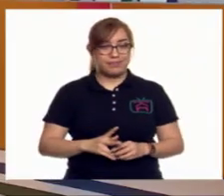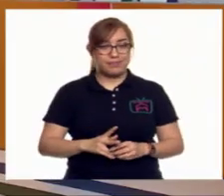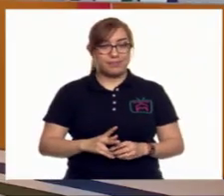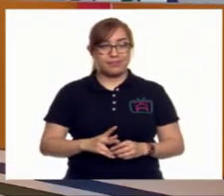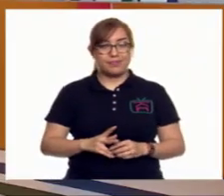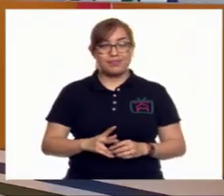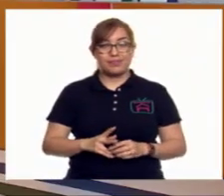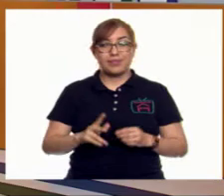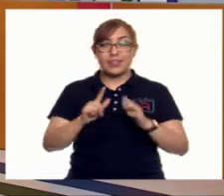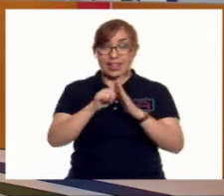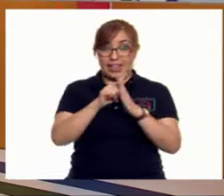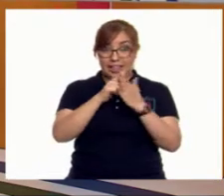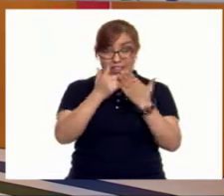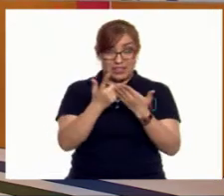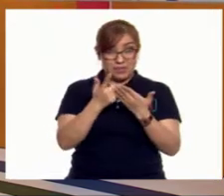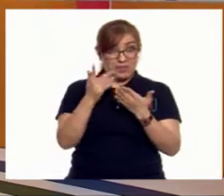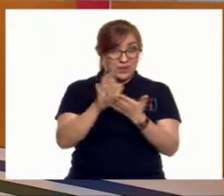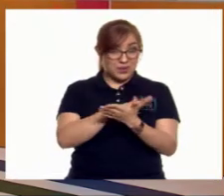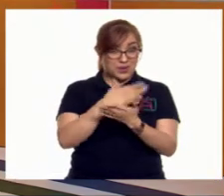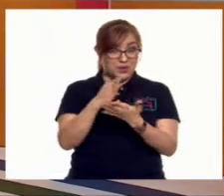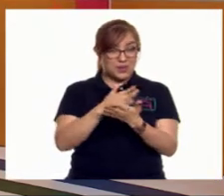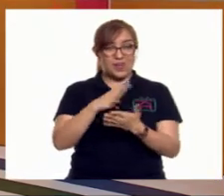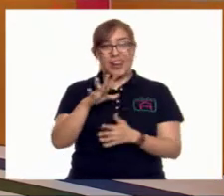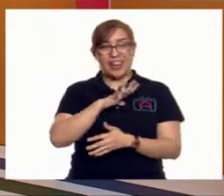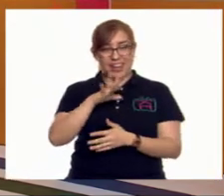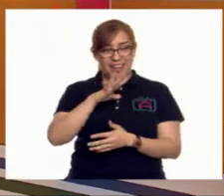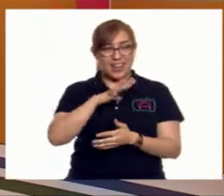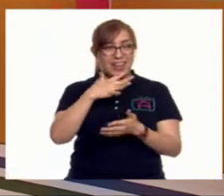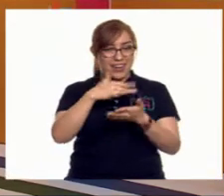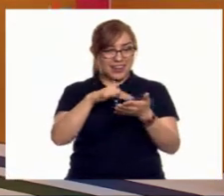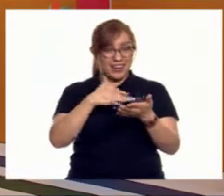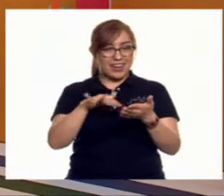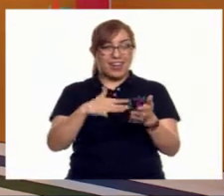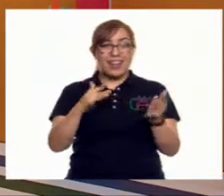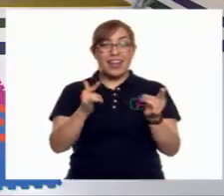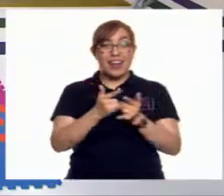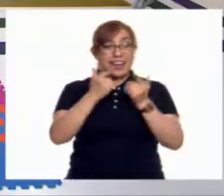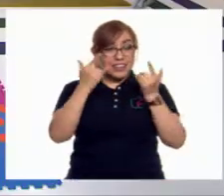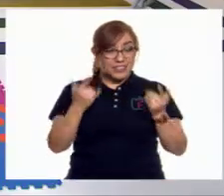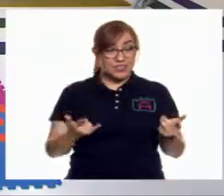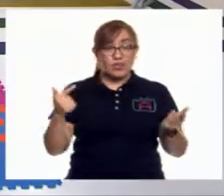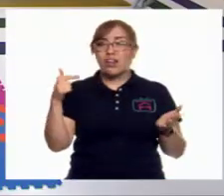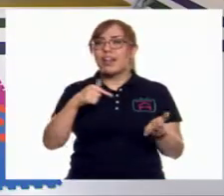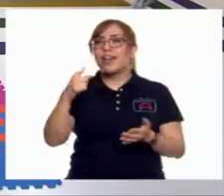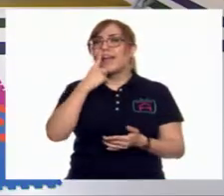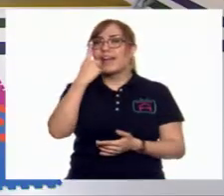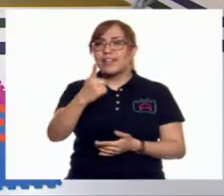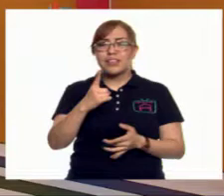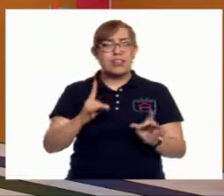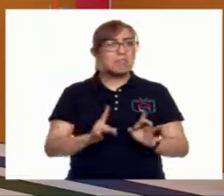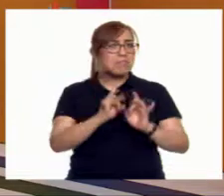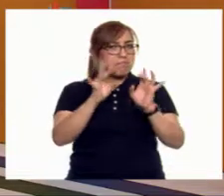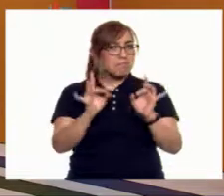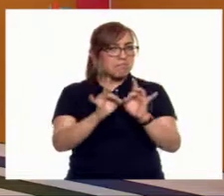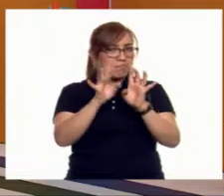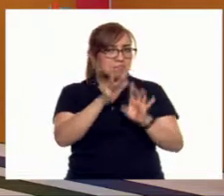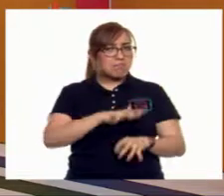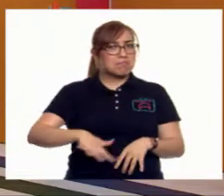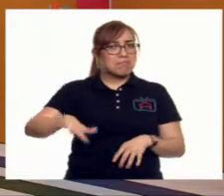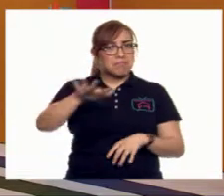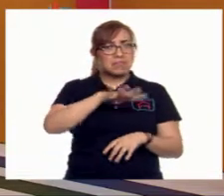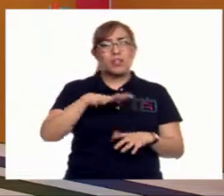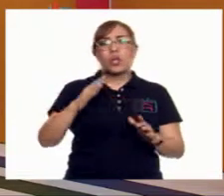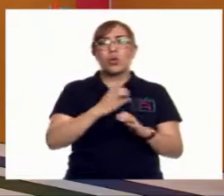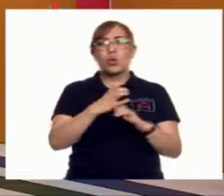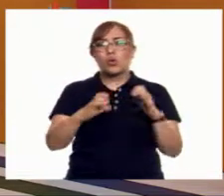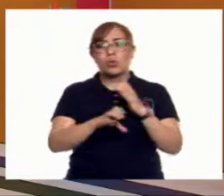lengua materna vamos a leer un cuento que nos menciona varias situaciones de comunicación de un